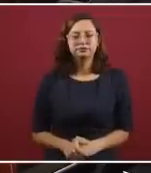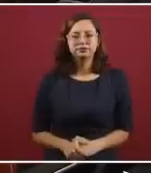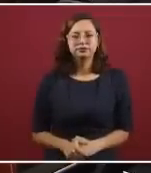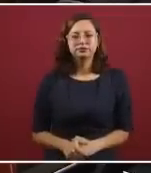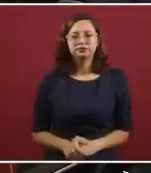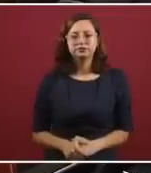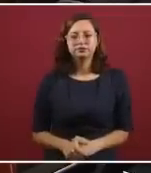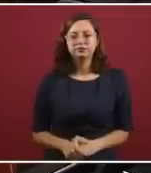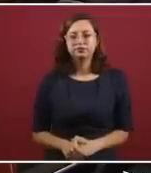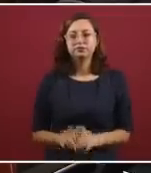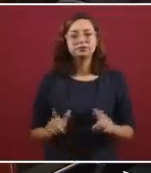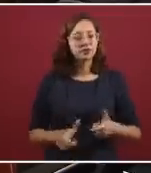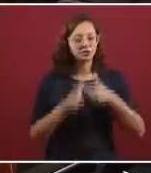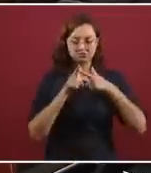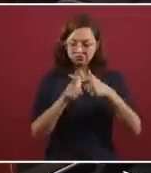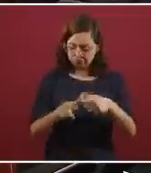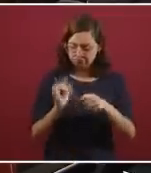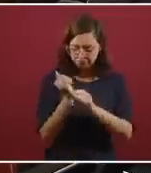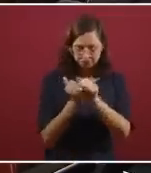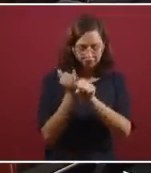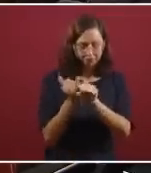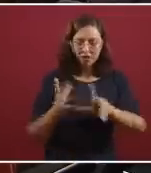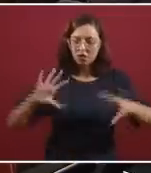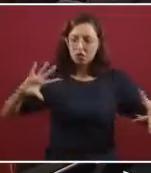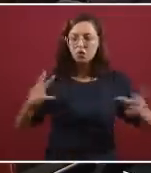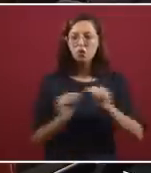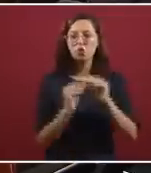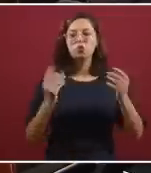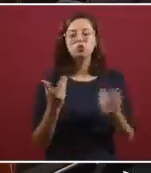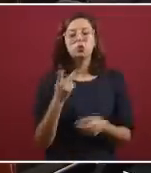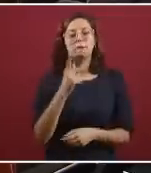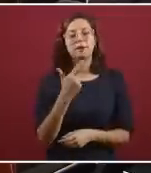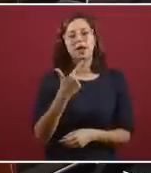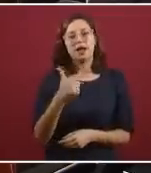seguirá toda la investigación contra el aparato de la pgr